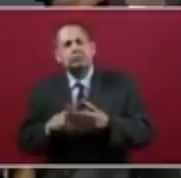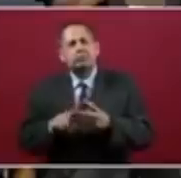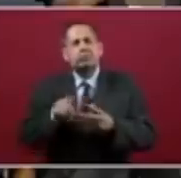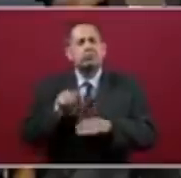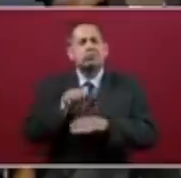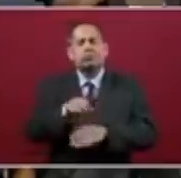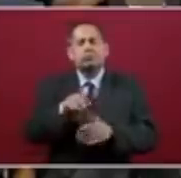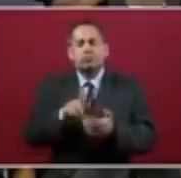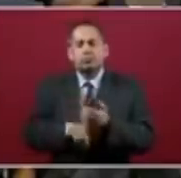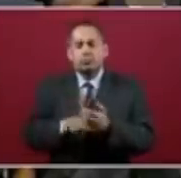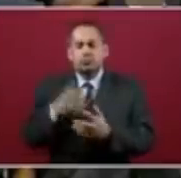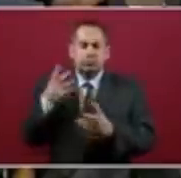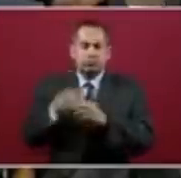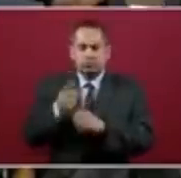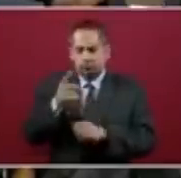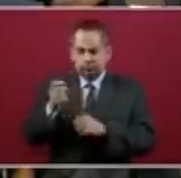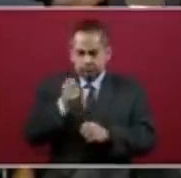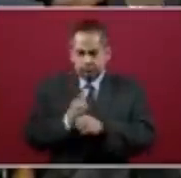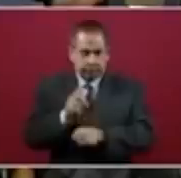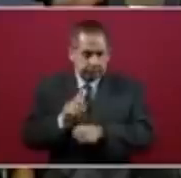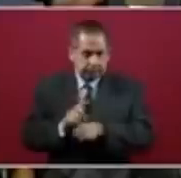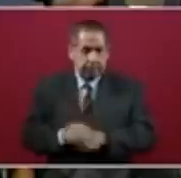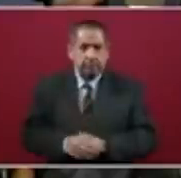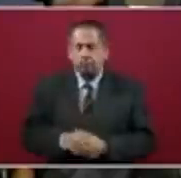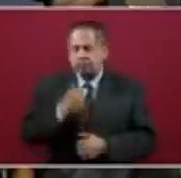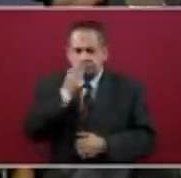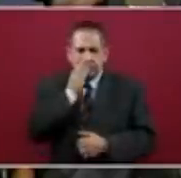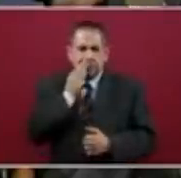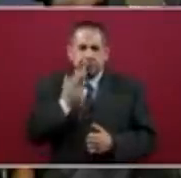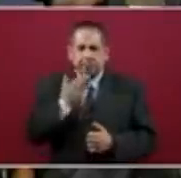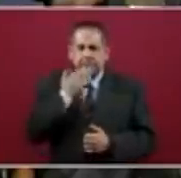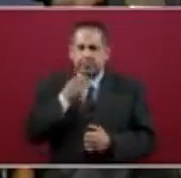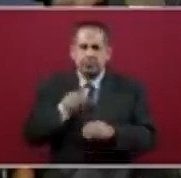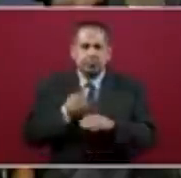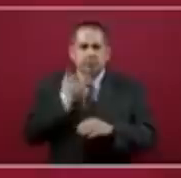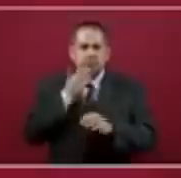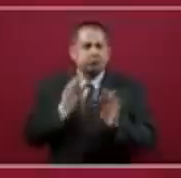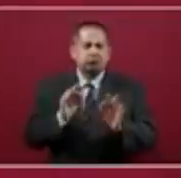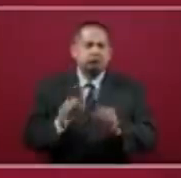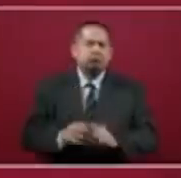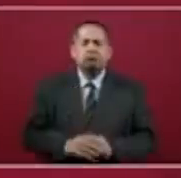balance de las áreas… Ah, muy de... bien, muy bien.